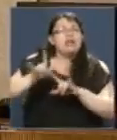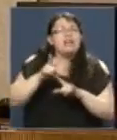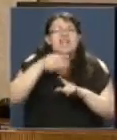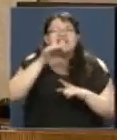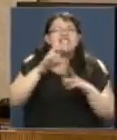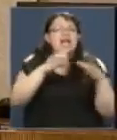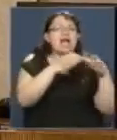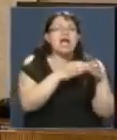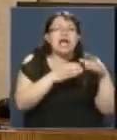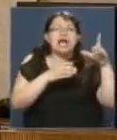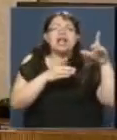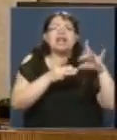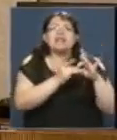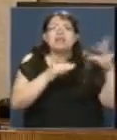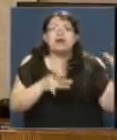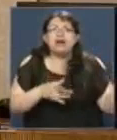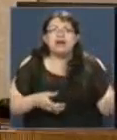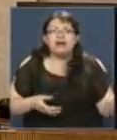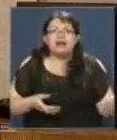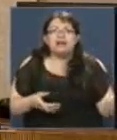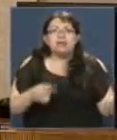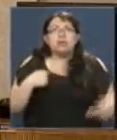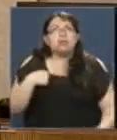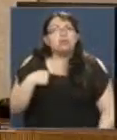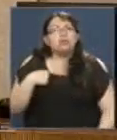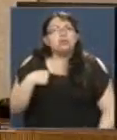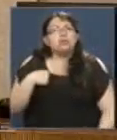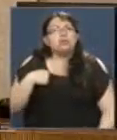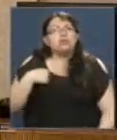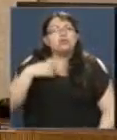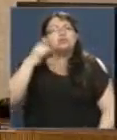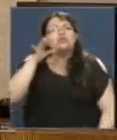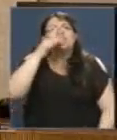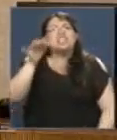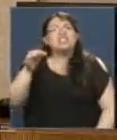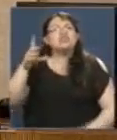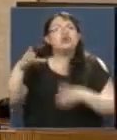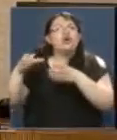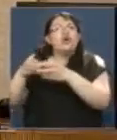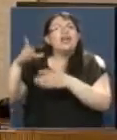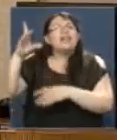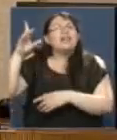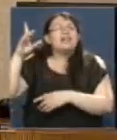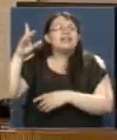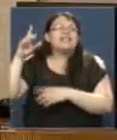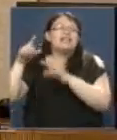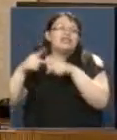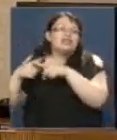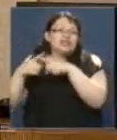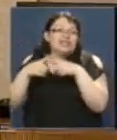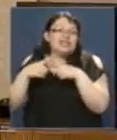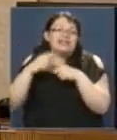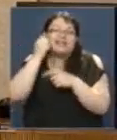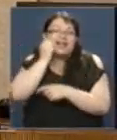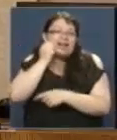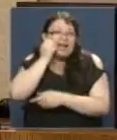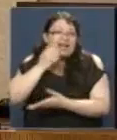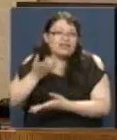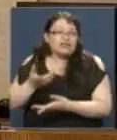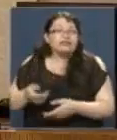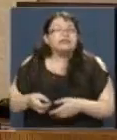izquierda democrática. Y yo solamente he hablado de derecha social, cariñosamente. Uno a